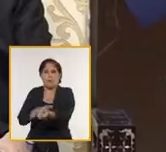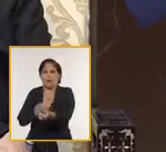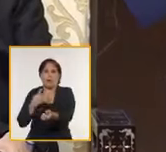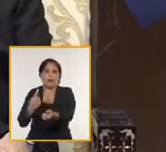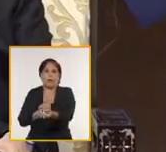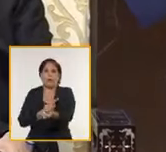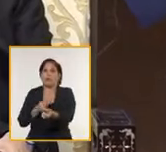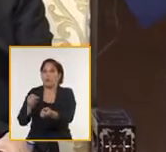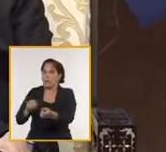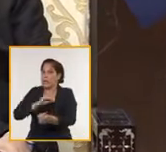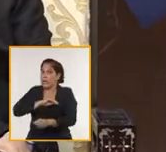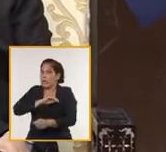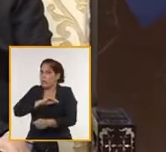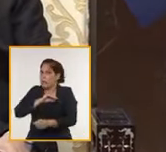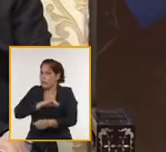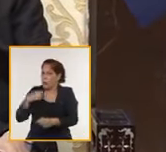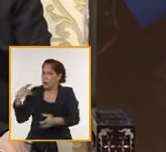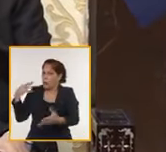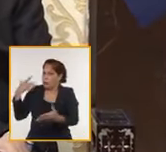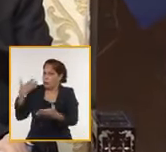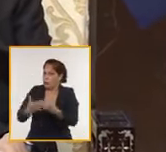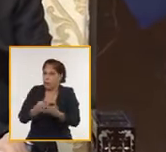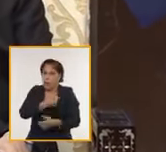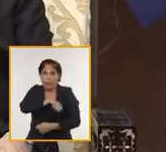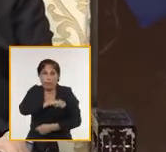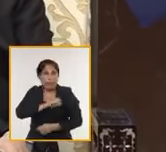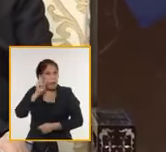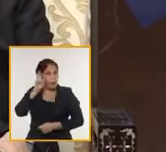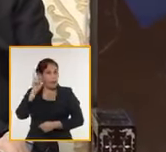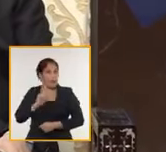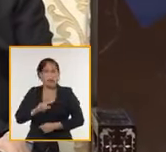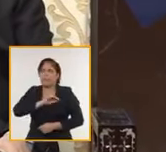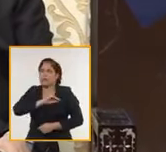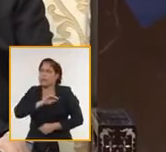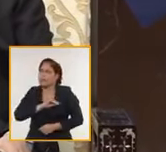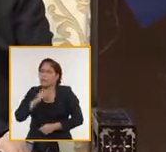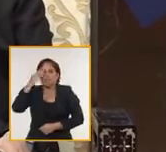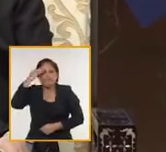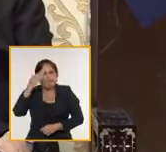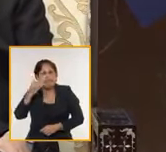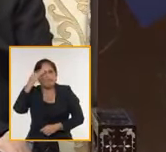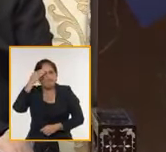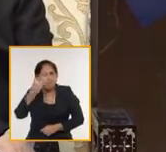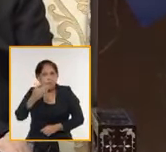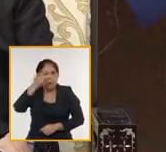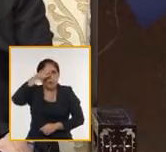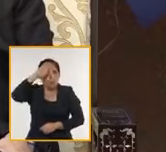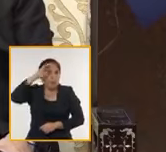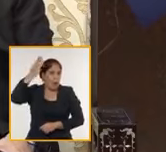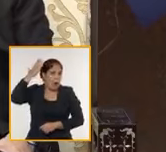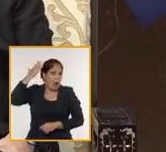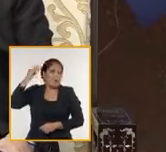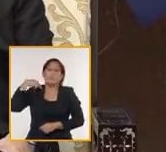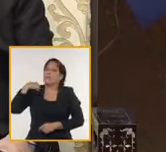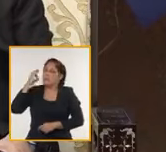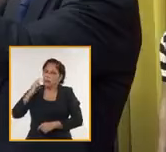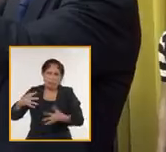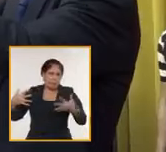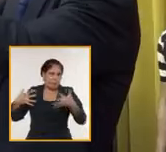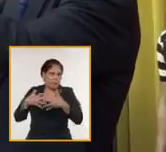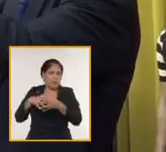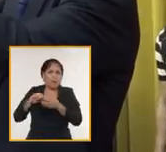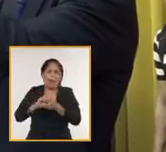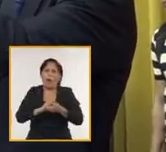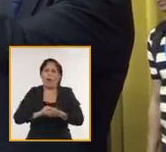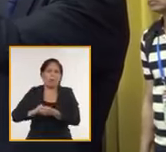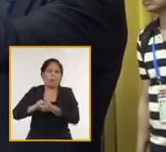ese espíritu, Vietnam y el pueblo de Vietnam está determinado en promover y profundizar aún más la relación con todos los amigos